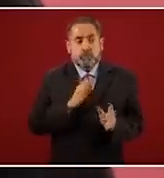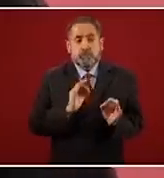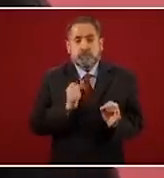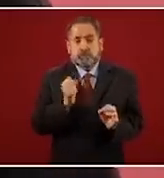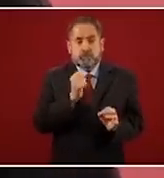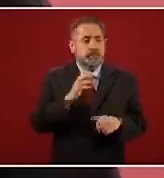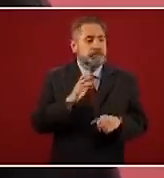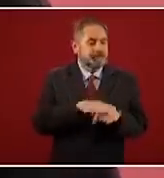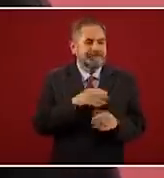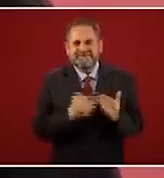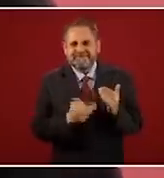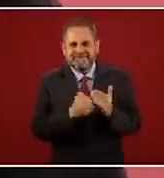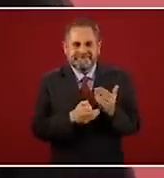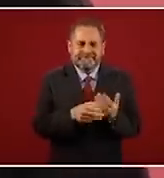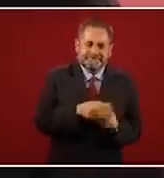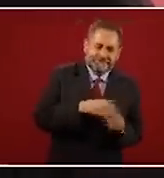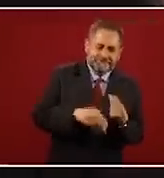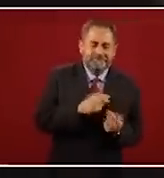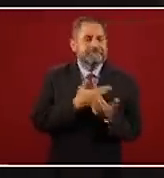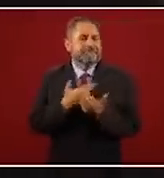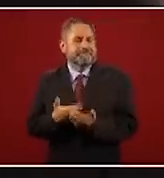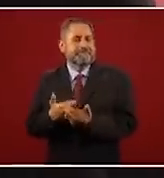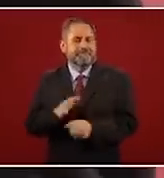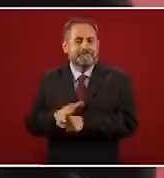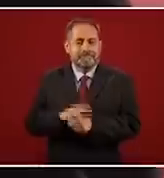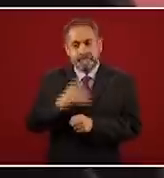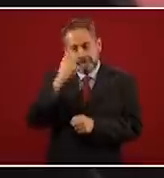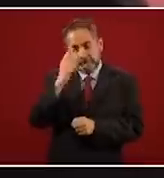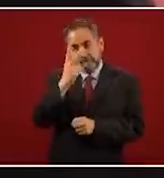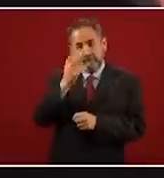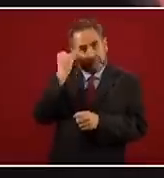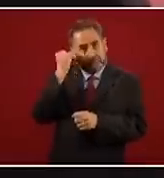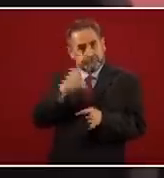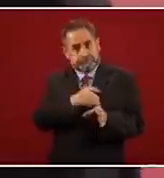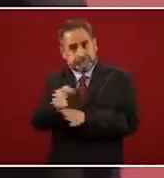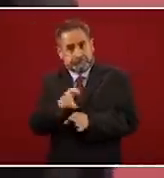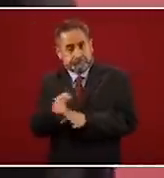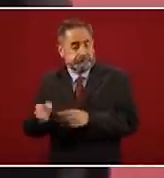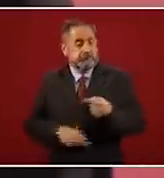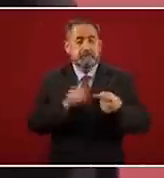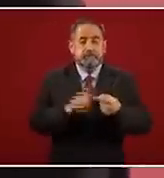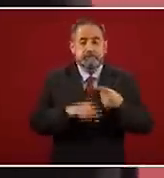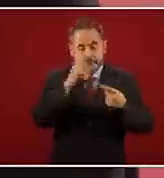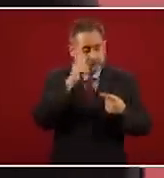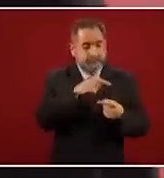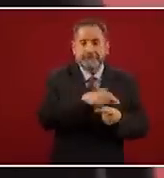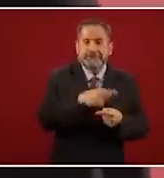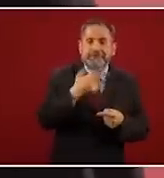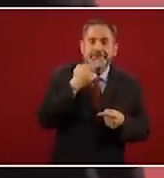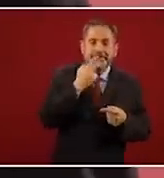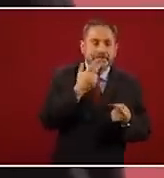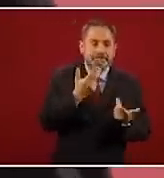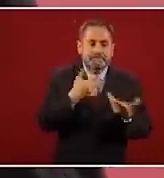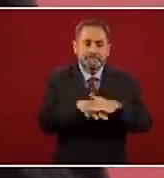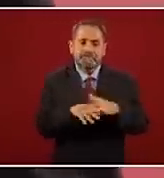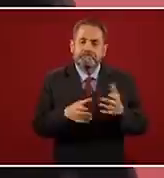tenemos un déficit de crudo ligero, sobre todo para dos razones. Uno, para las mezclas que se exportan,